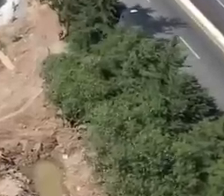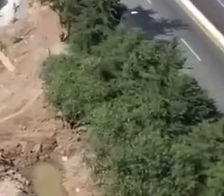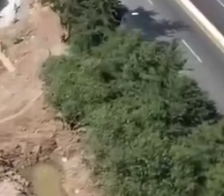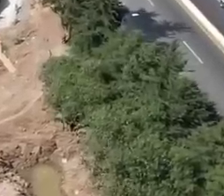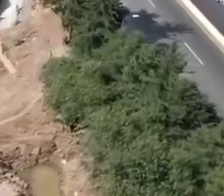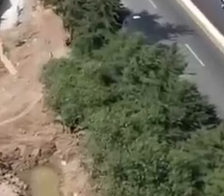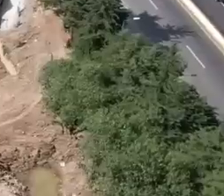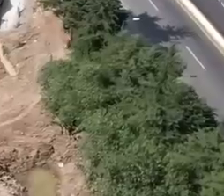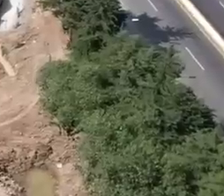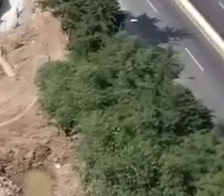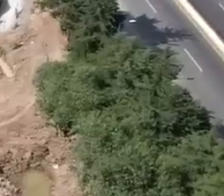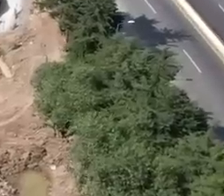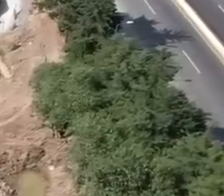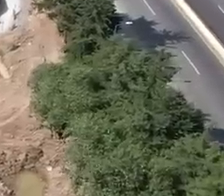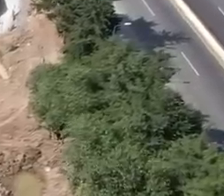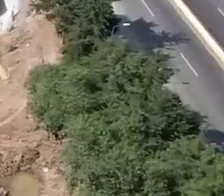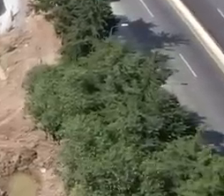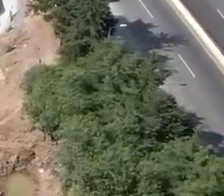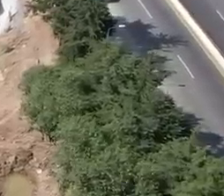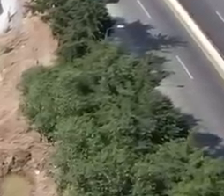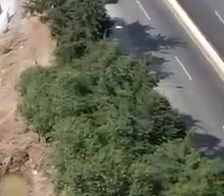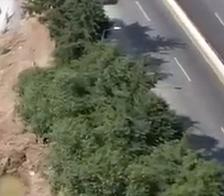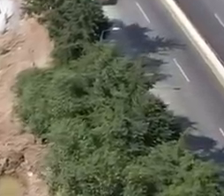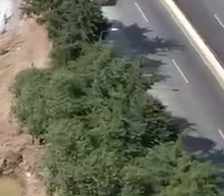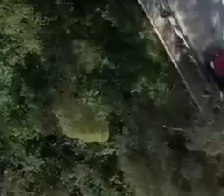de inauguración.